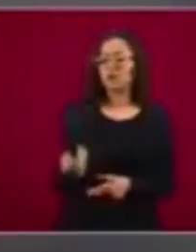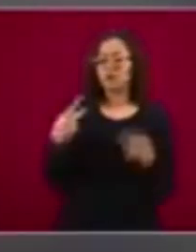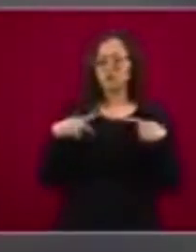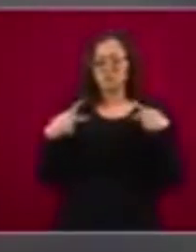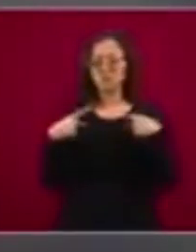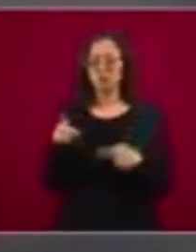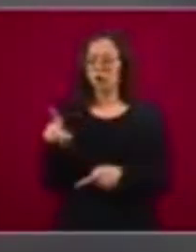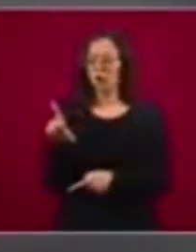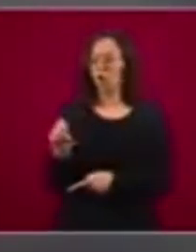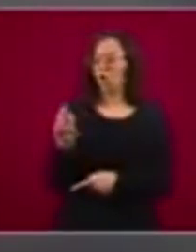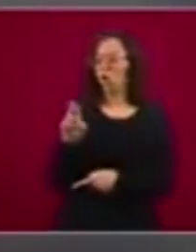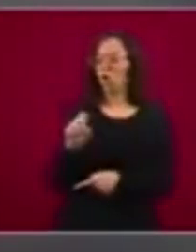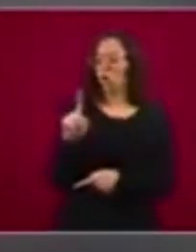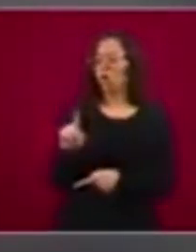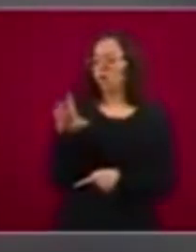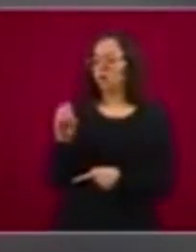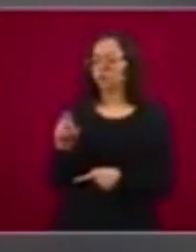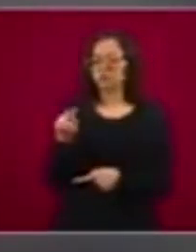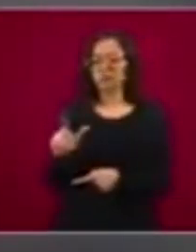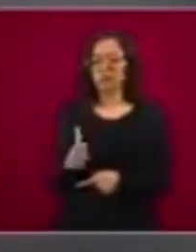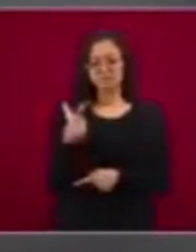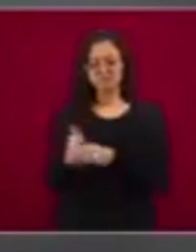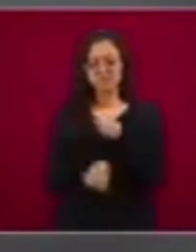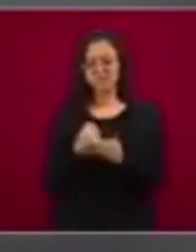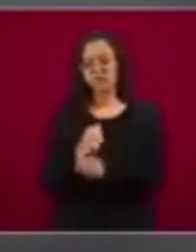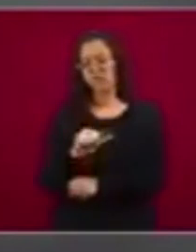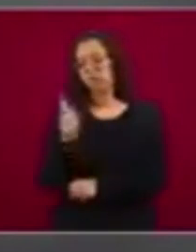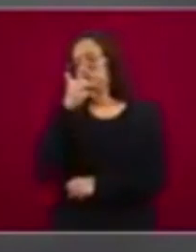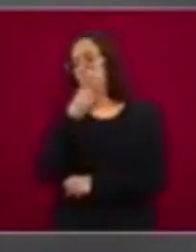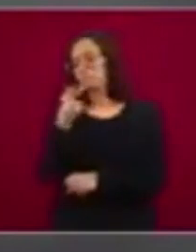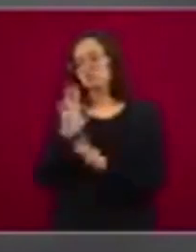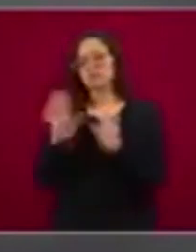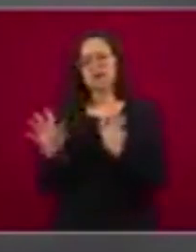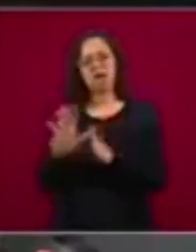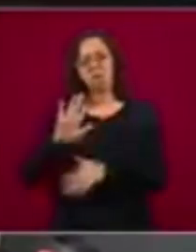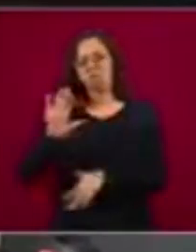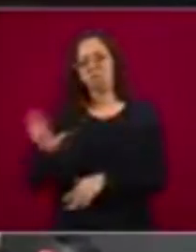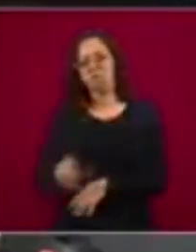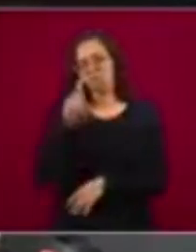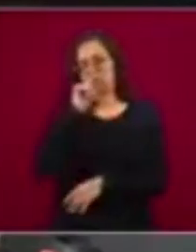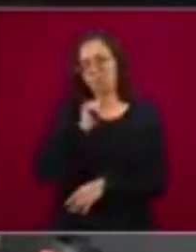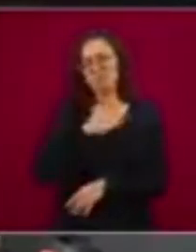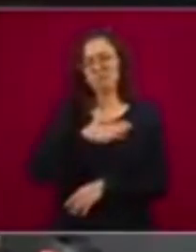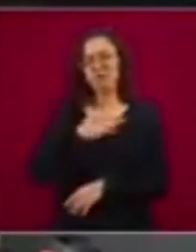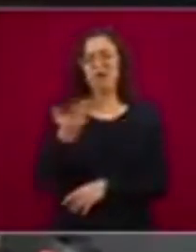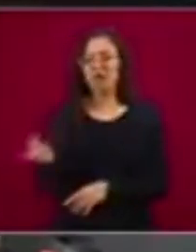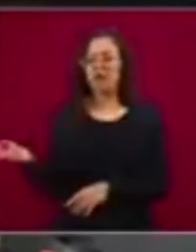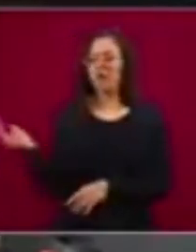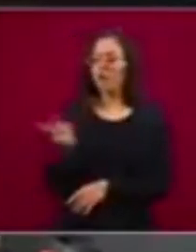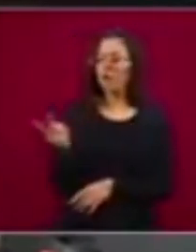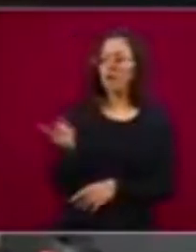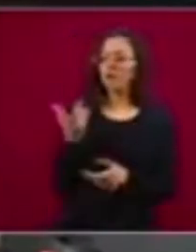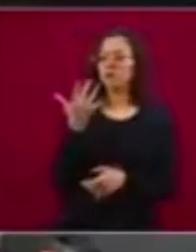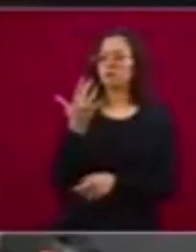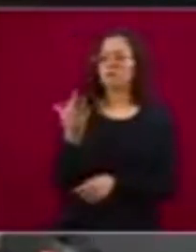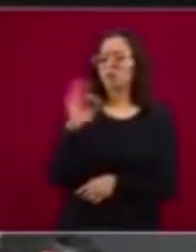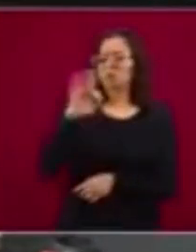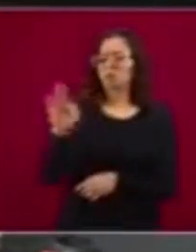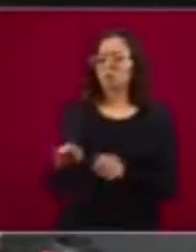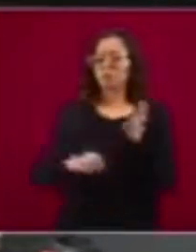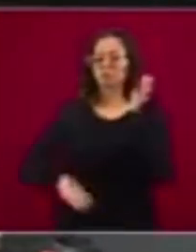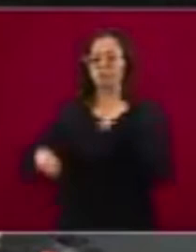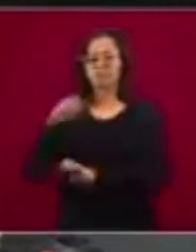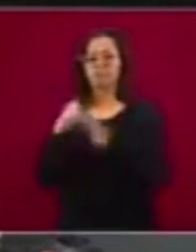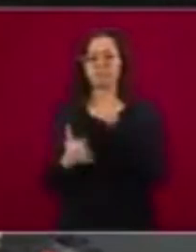87 años, y don Cirilo Maceda, que en paz descansen. Ambos son socios 50-50% de una empresa constructora